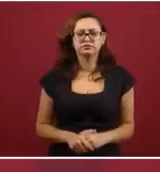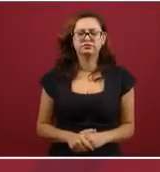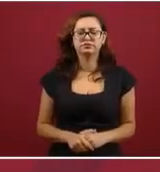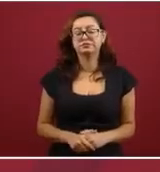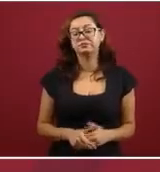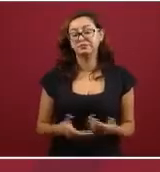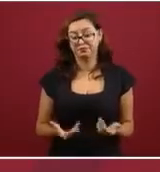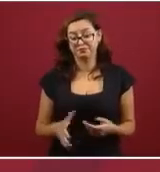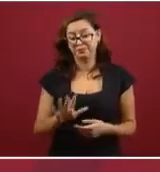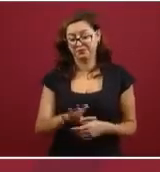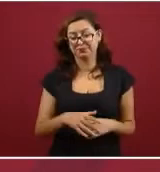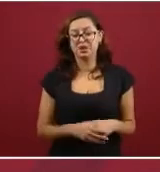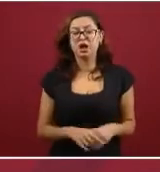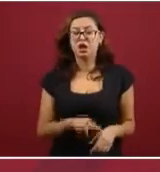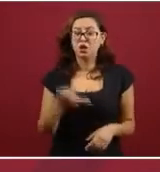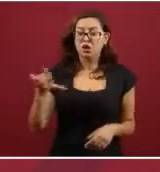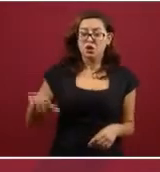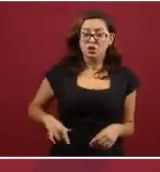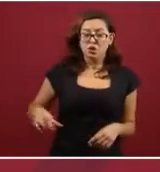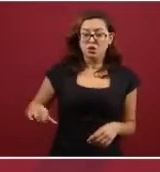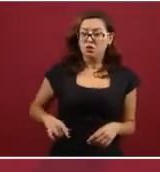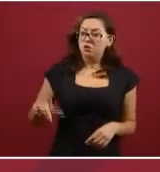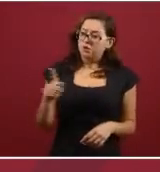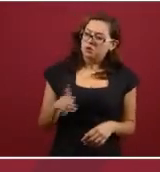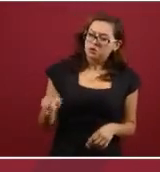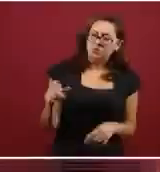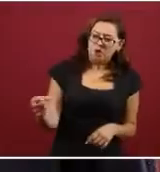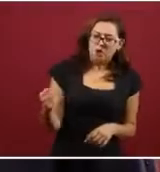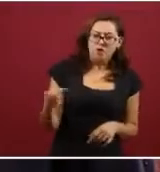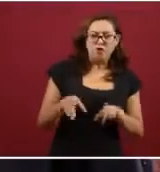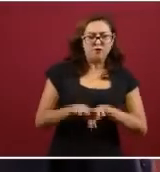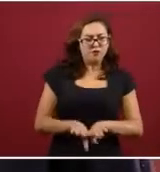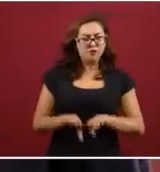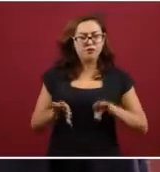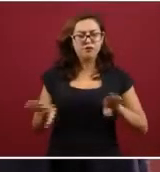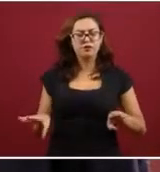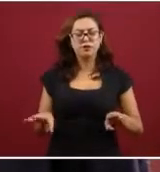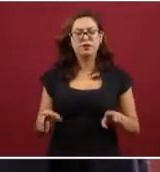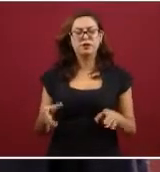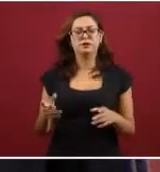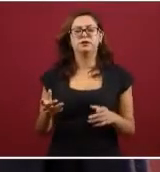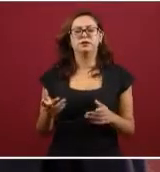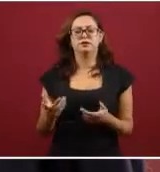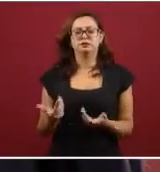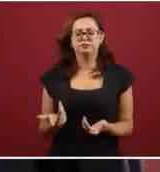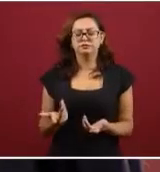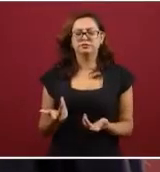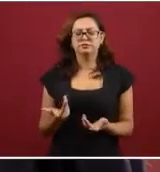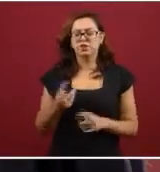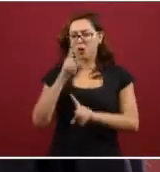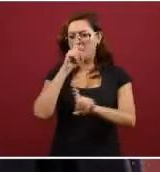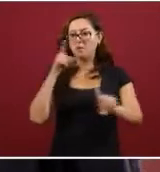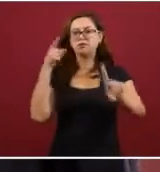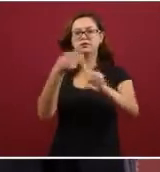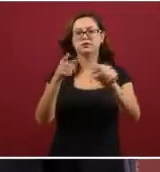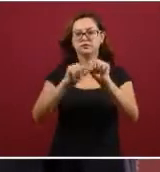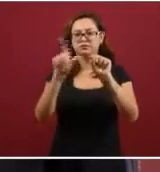democrático y en un gobierno que tiene como propósito transformar al país,